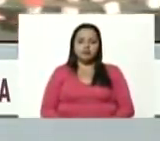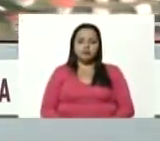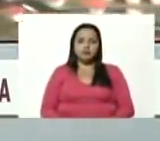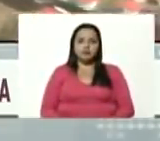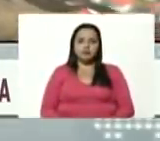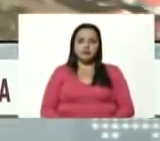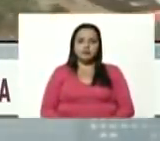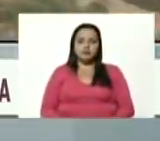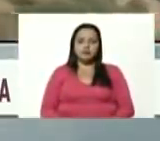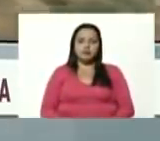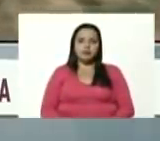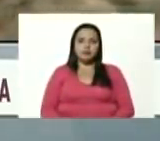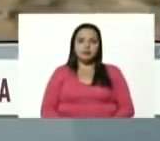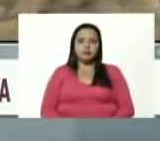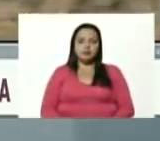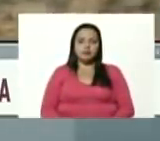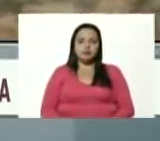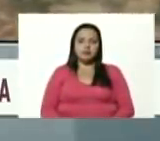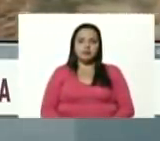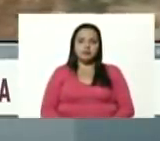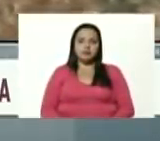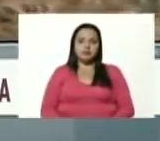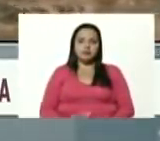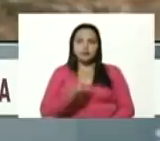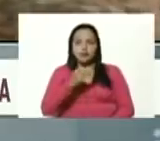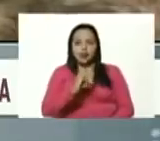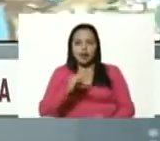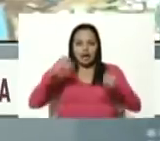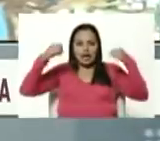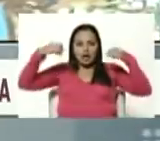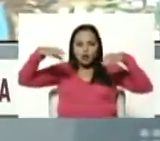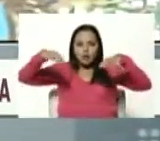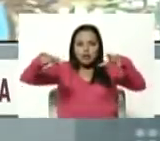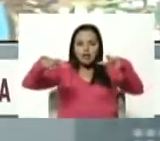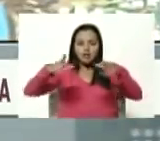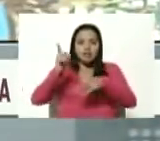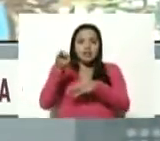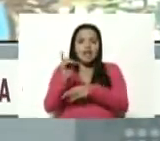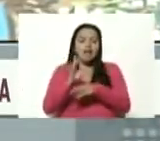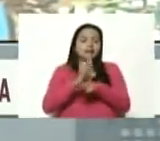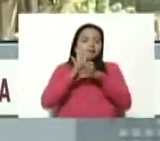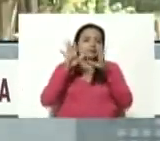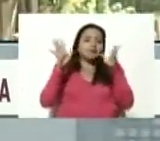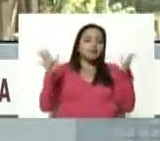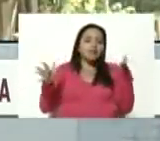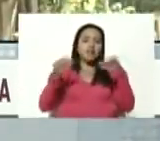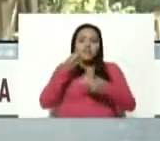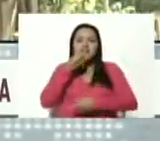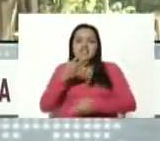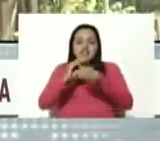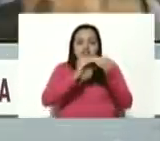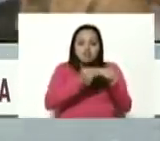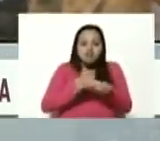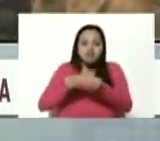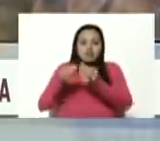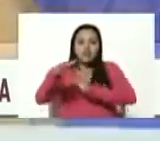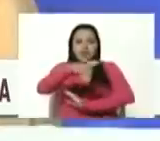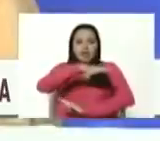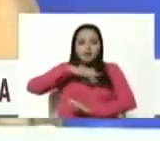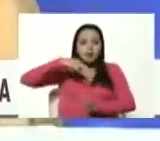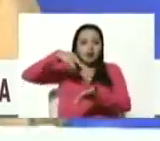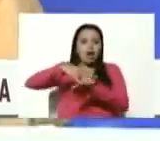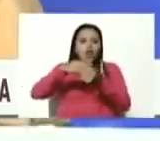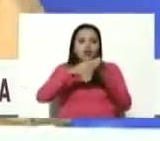que va a estar precisamente iluminado de grandeza y de belleza ahí en campo de Carabobo. Todas